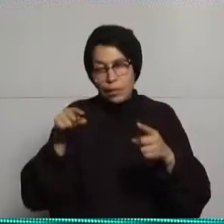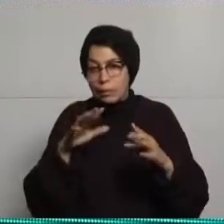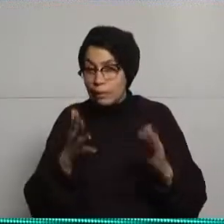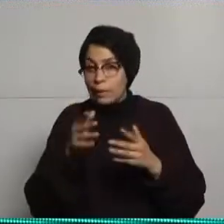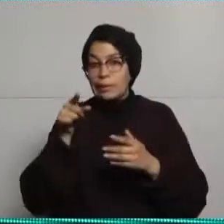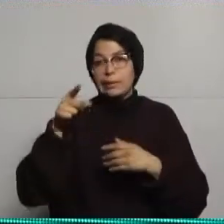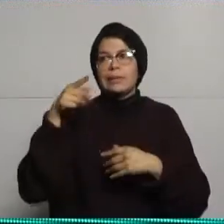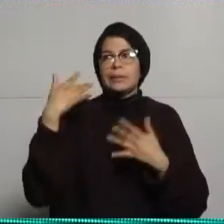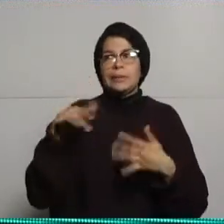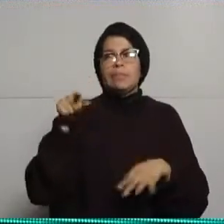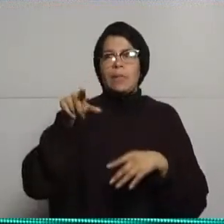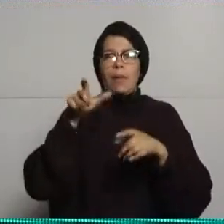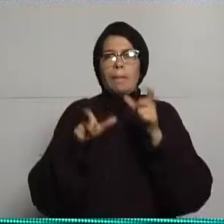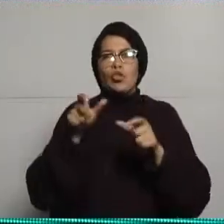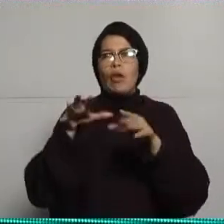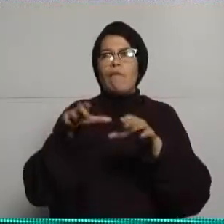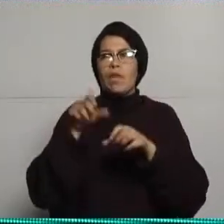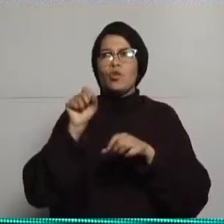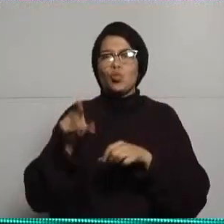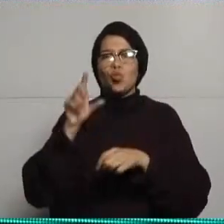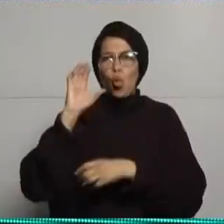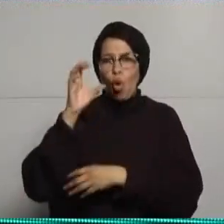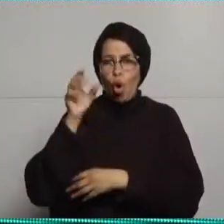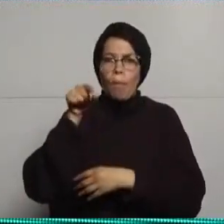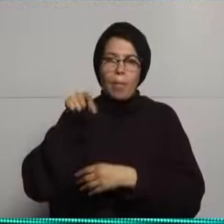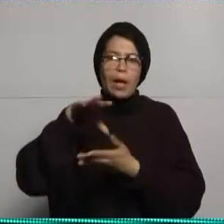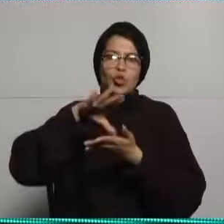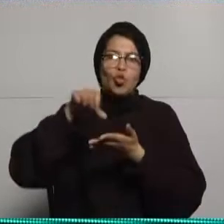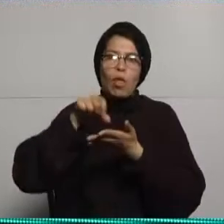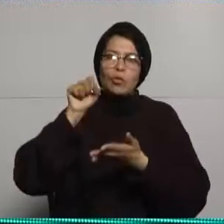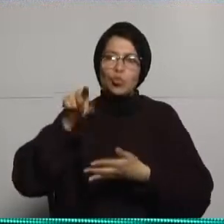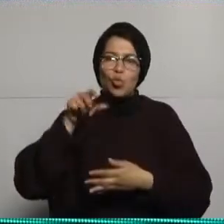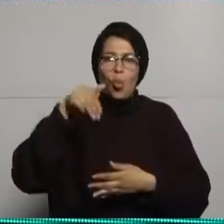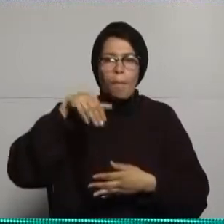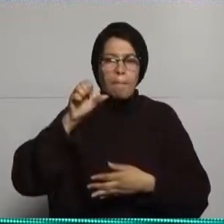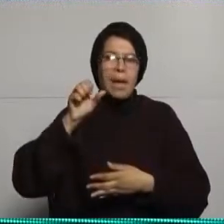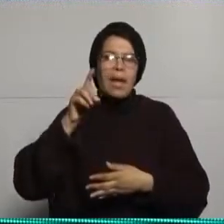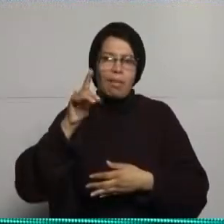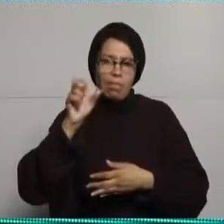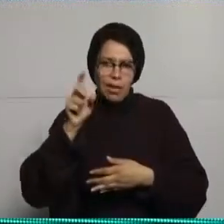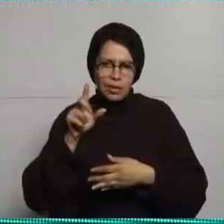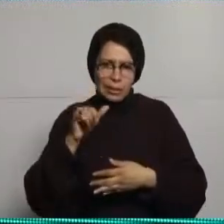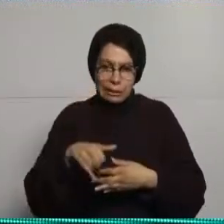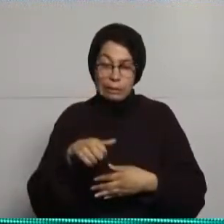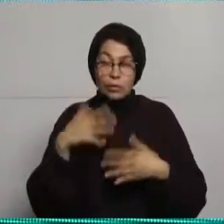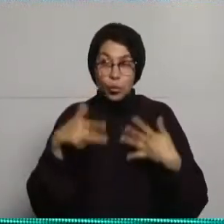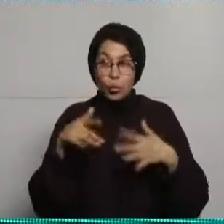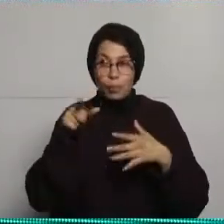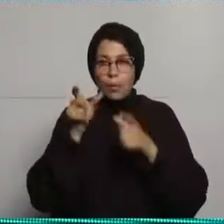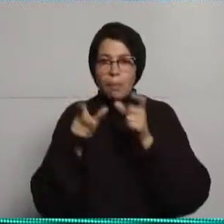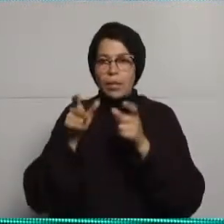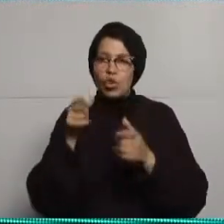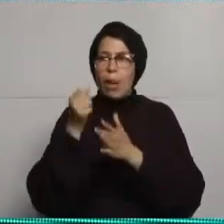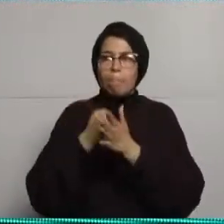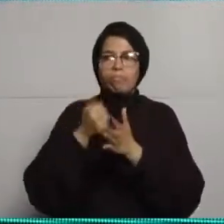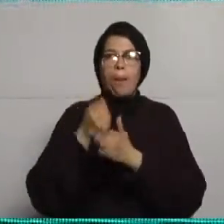momento, en cuanto a la innovación en la participación, está siendo muy distinta también a la de Uruguay, bueno,